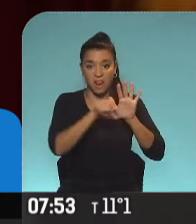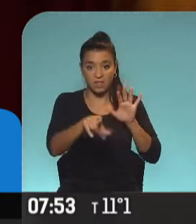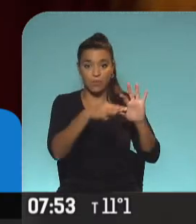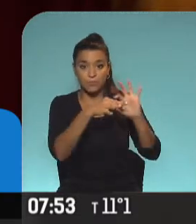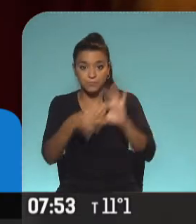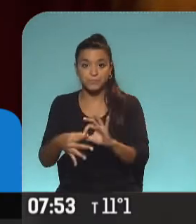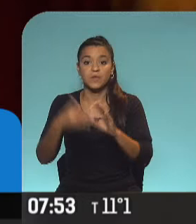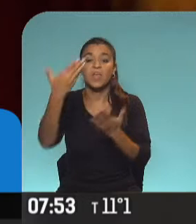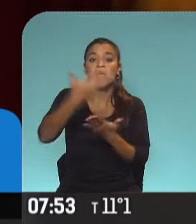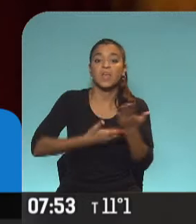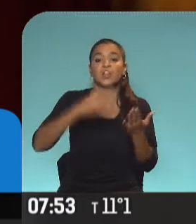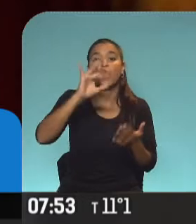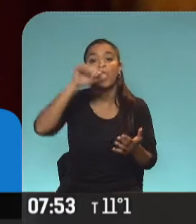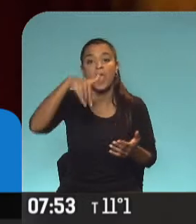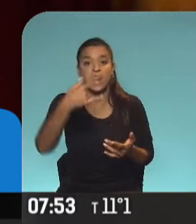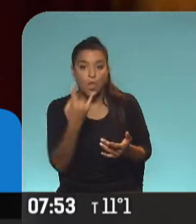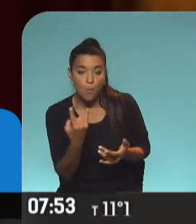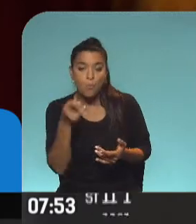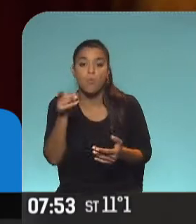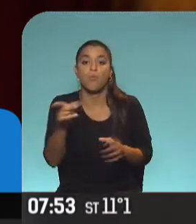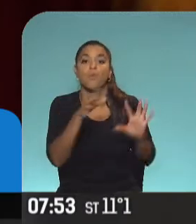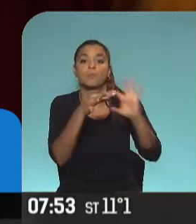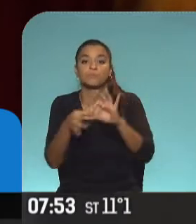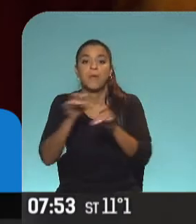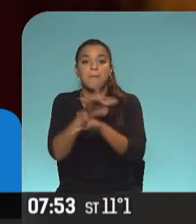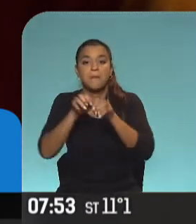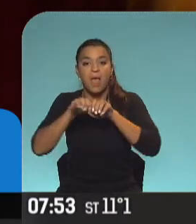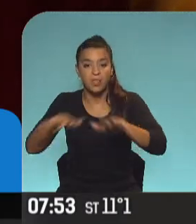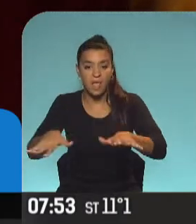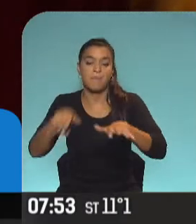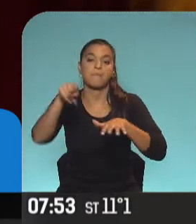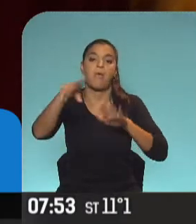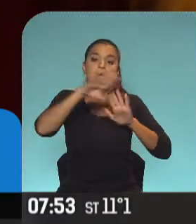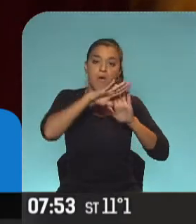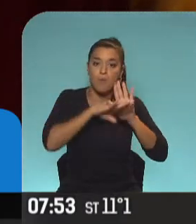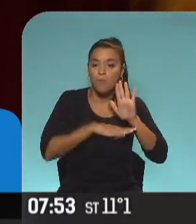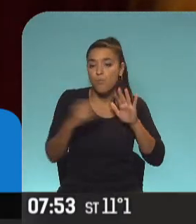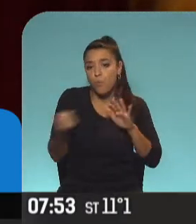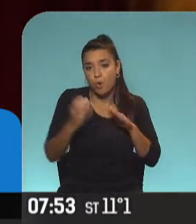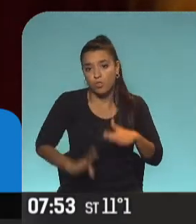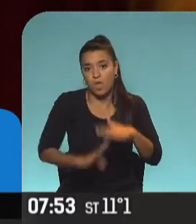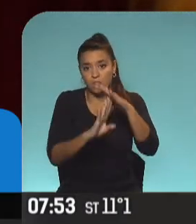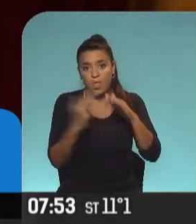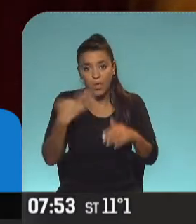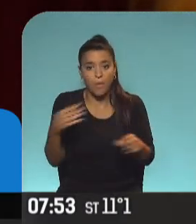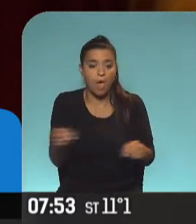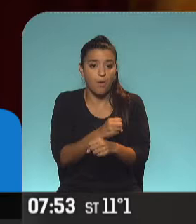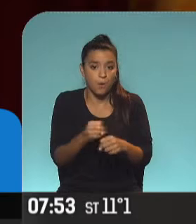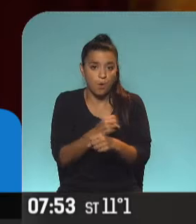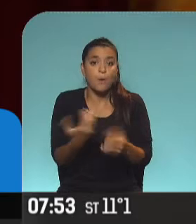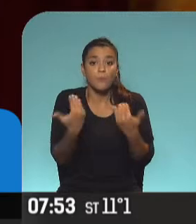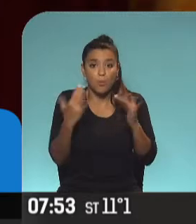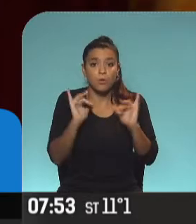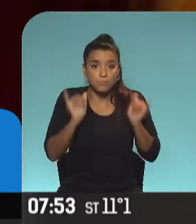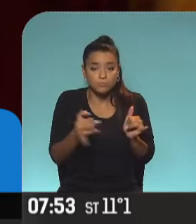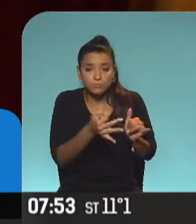con los decretos de necesidad de urgencia vinculados a la pandemia, que son normas fundamentales que había que aprobar y lo pudimos